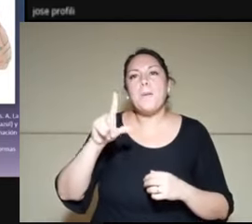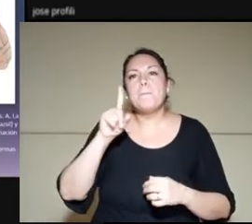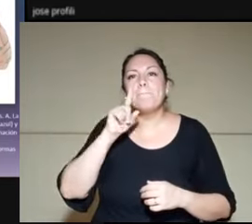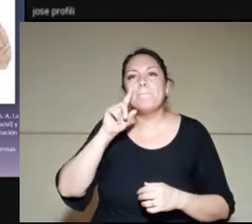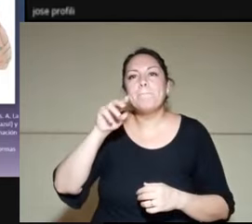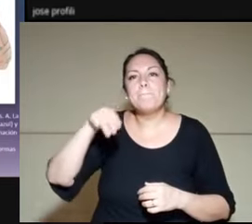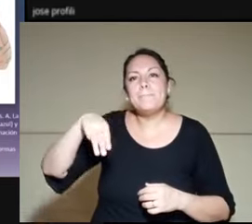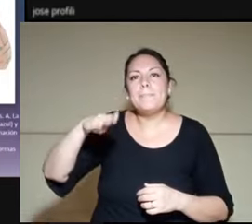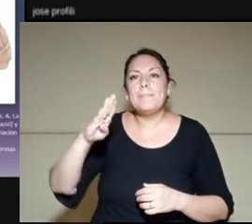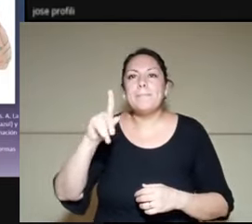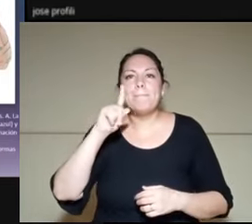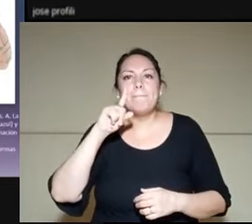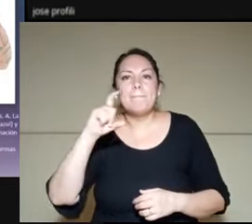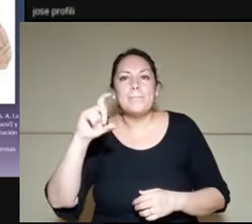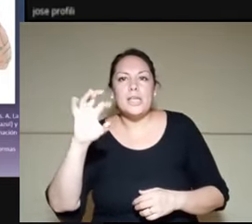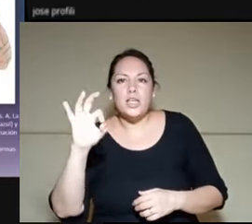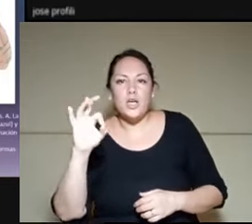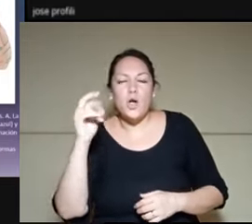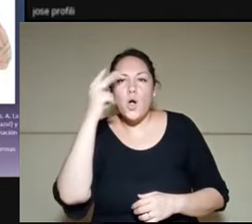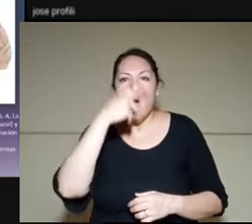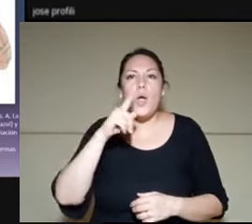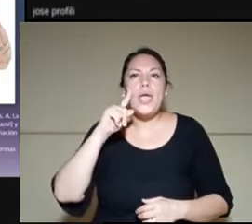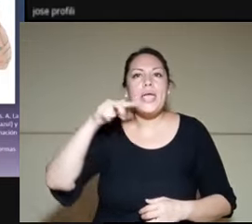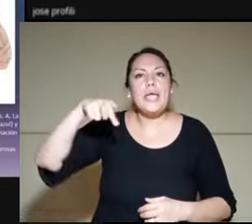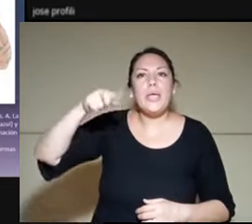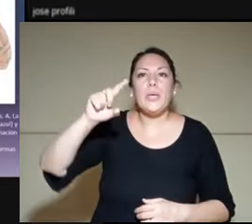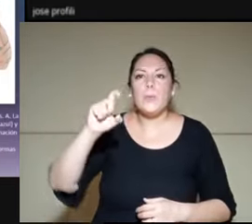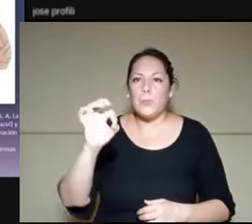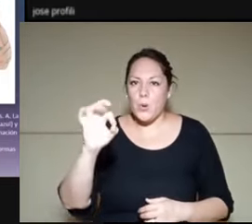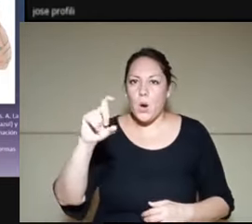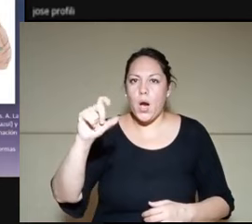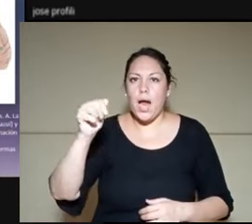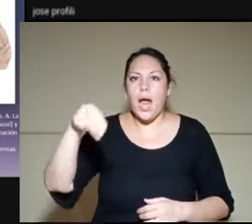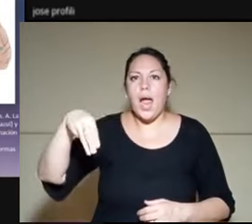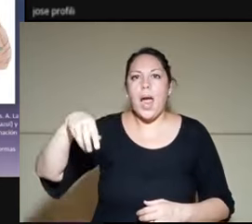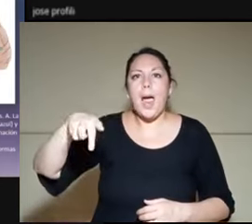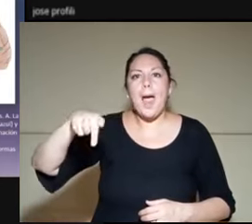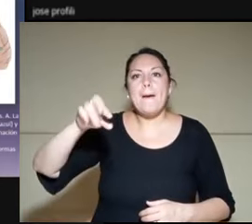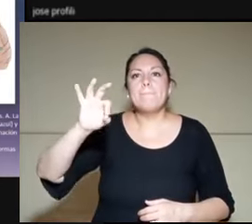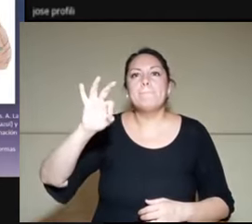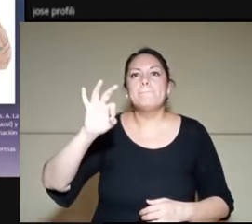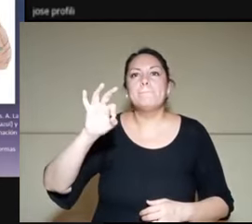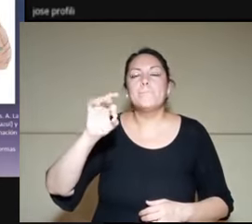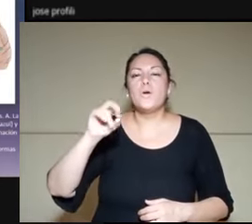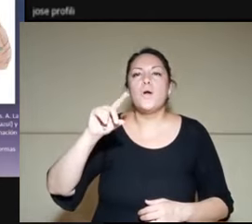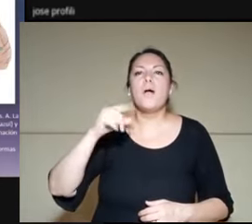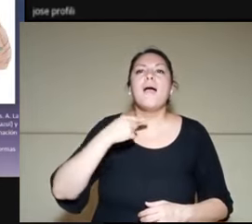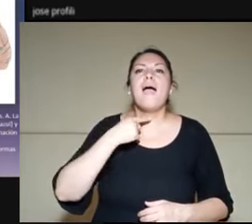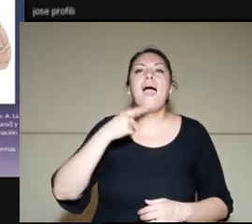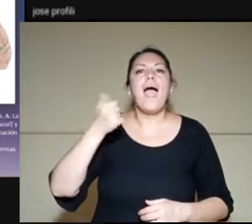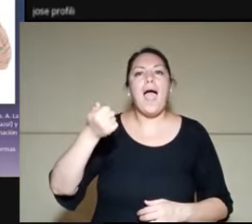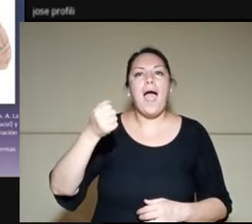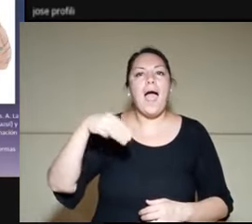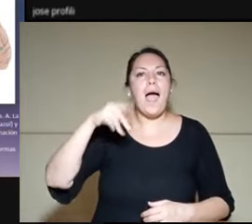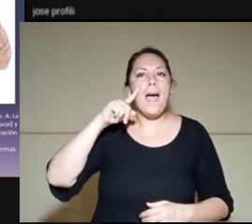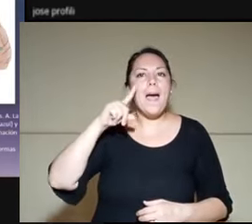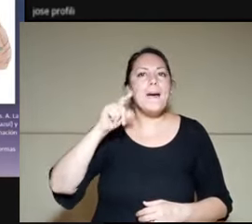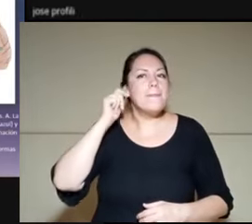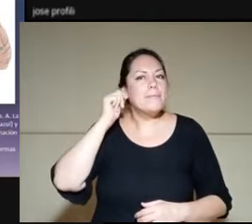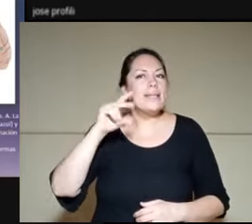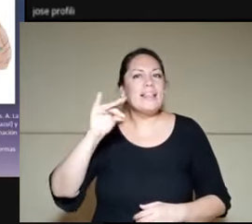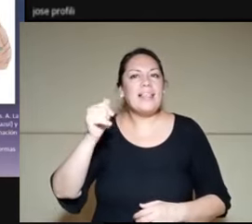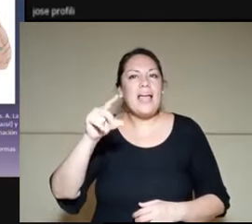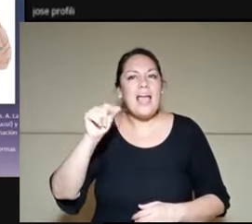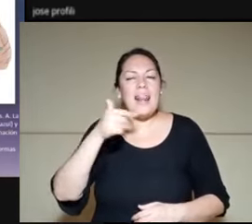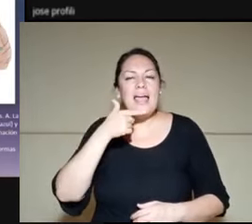sistema límbico, y el hipocampo, la amígdala, la formación del hipocampo, que está todo relacionado con